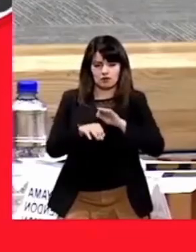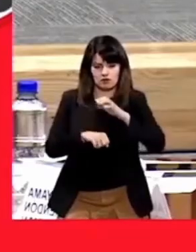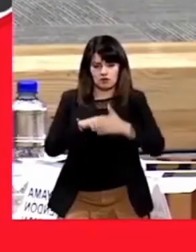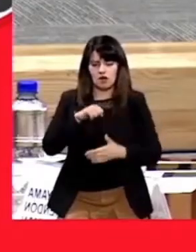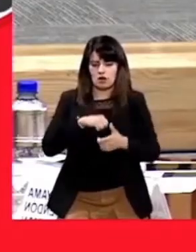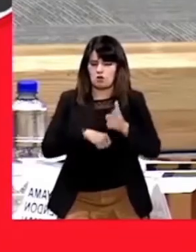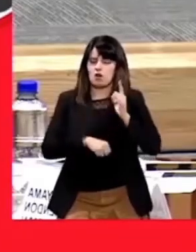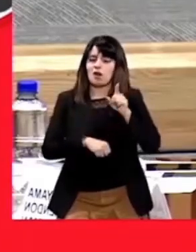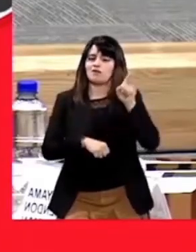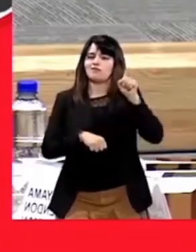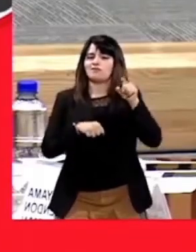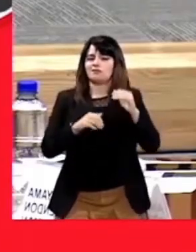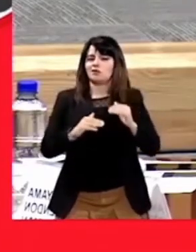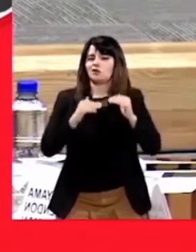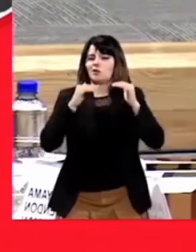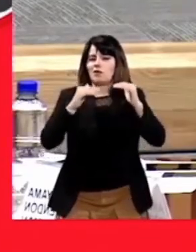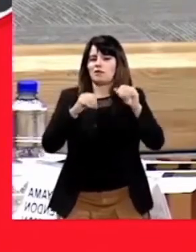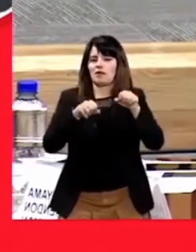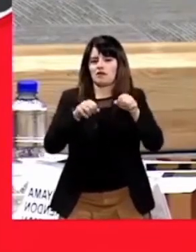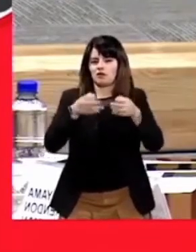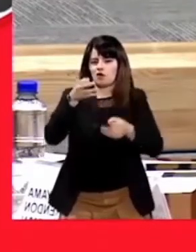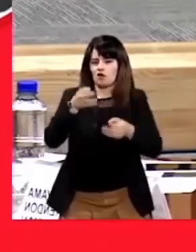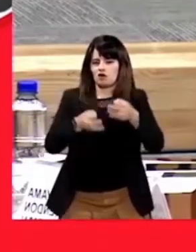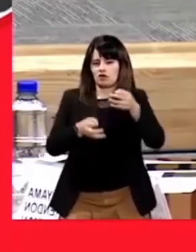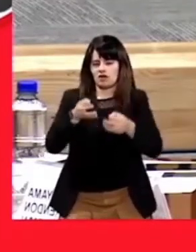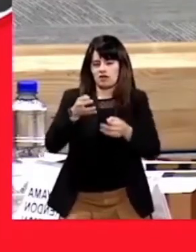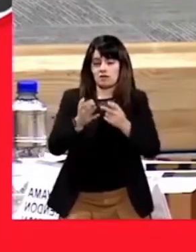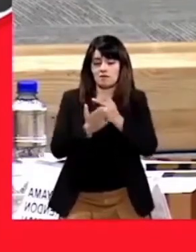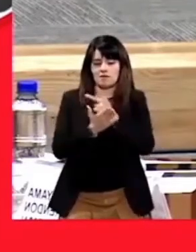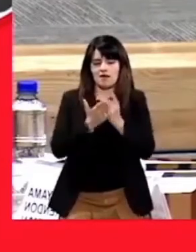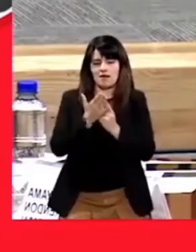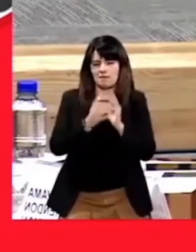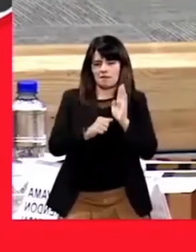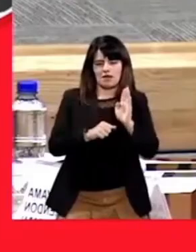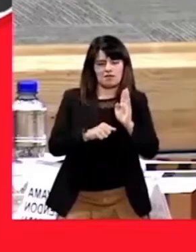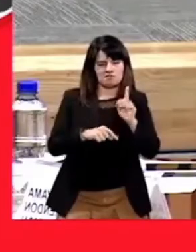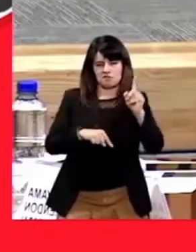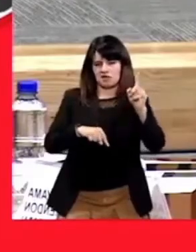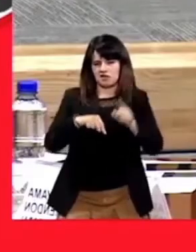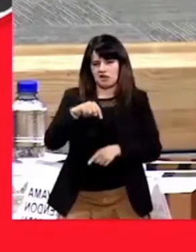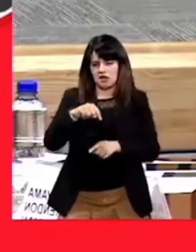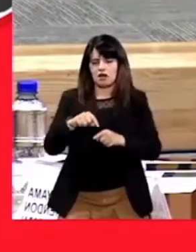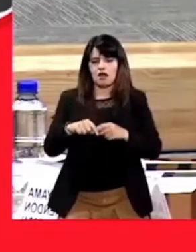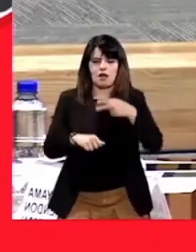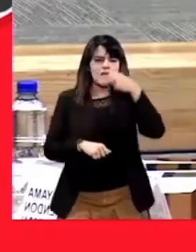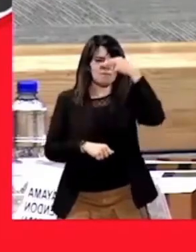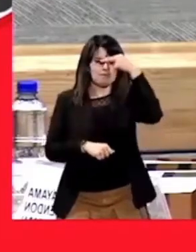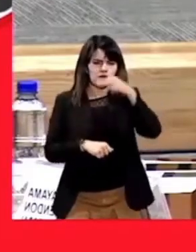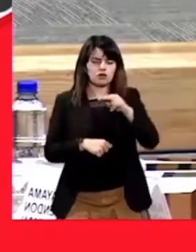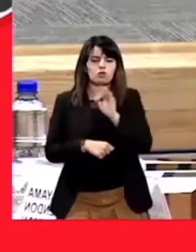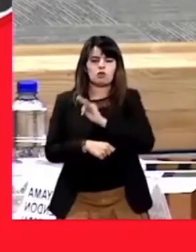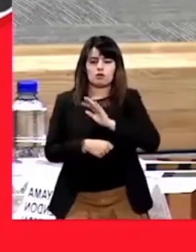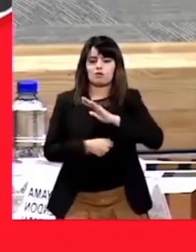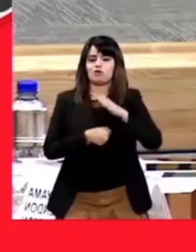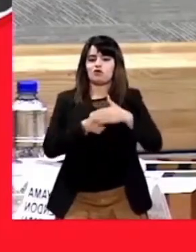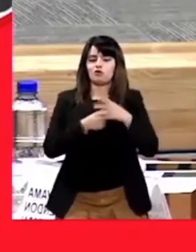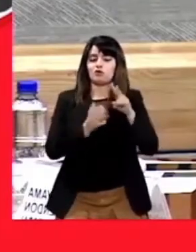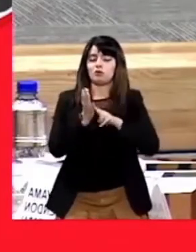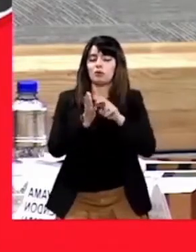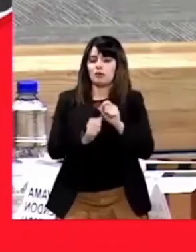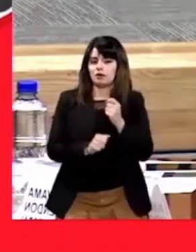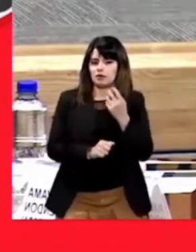Suprema Corte, se eche abajo el plan B y México vaya a las elecciones de